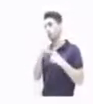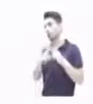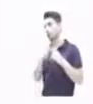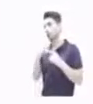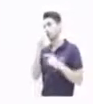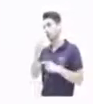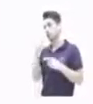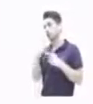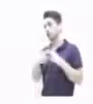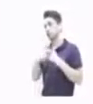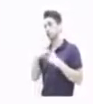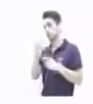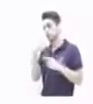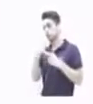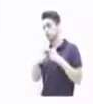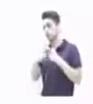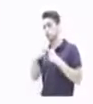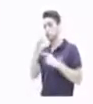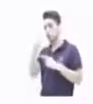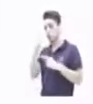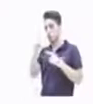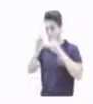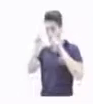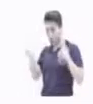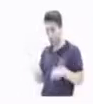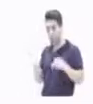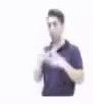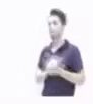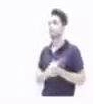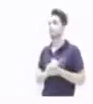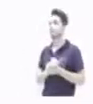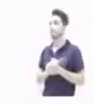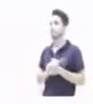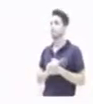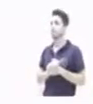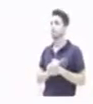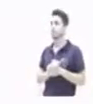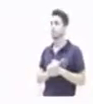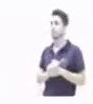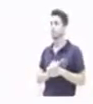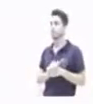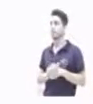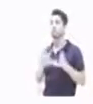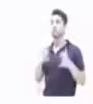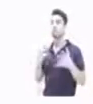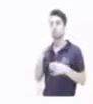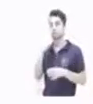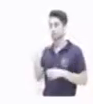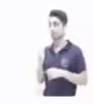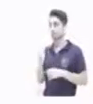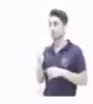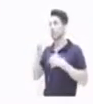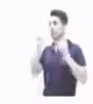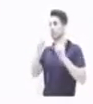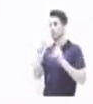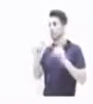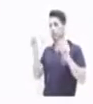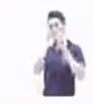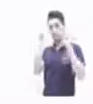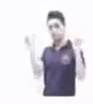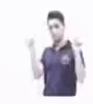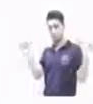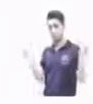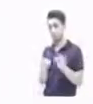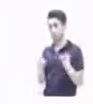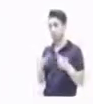por 4 por 3 por 2 por 1. Entonces, esto se